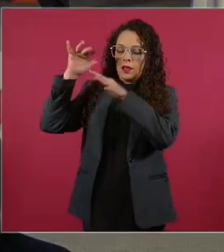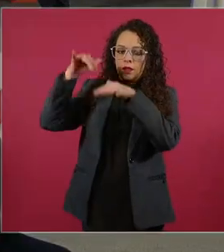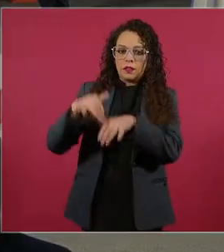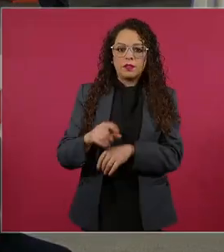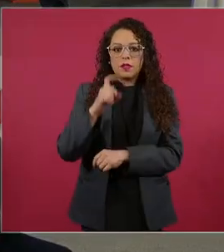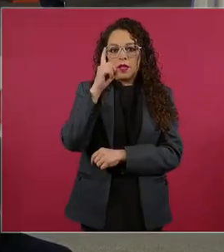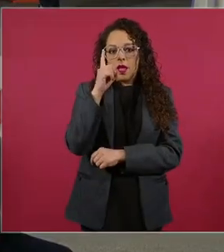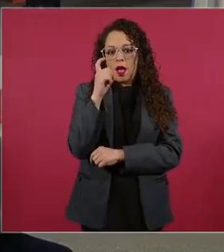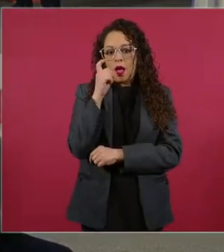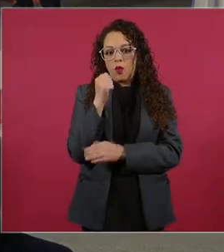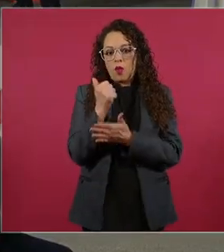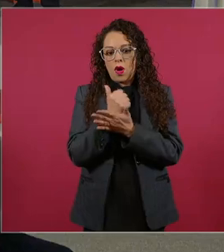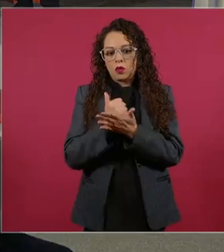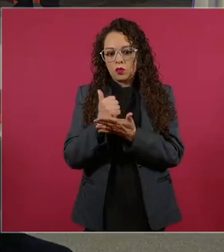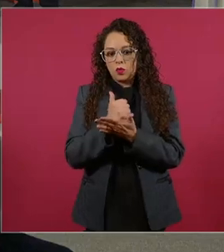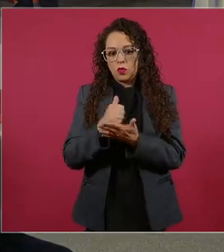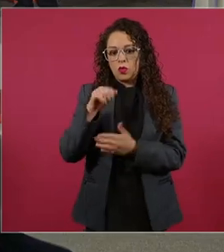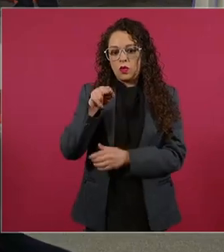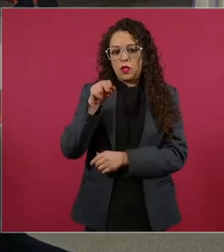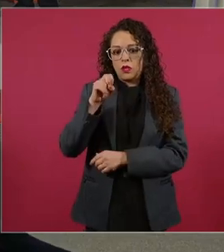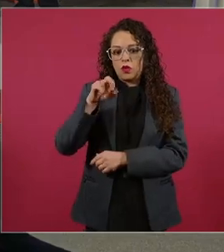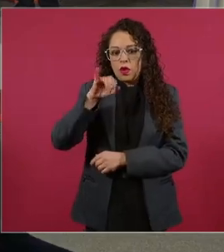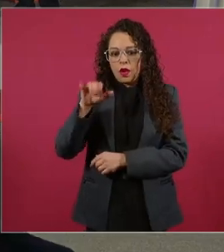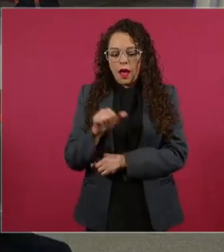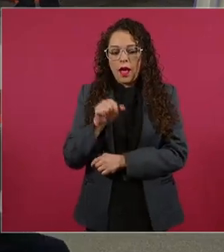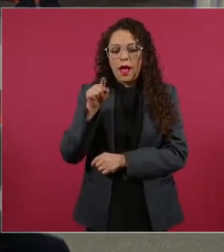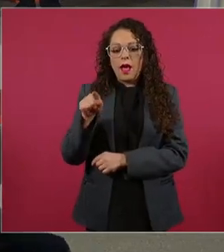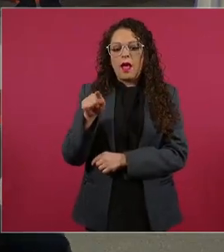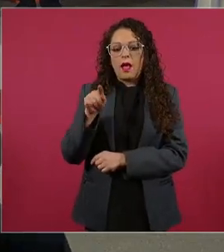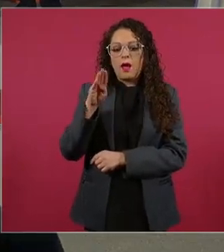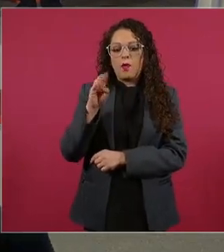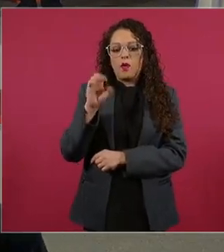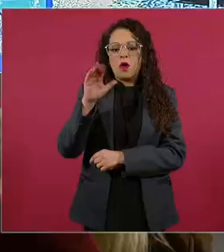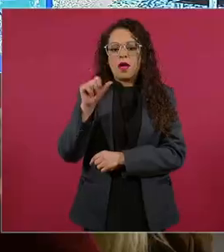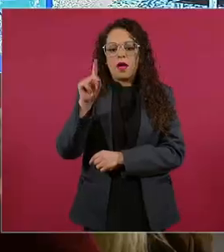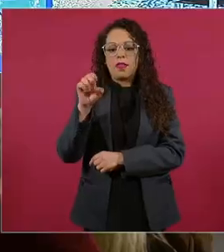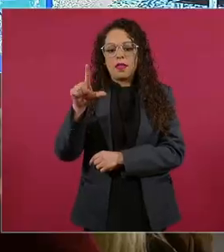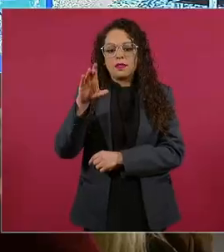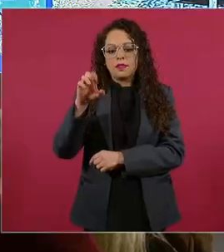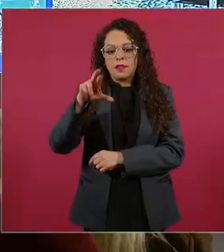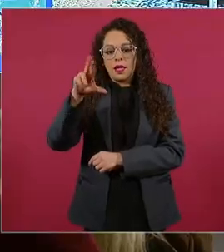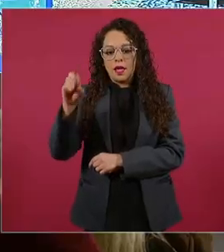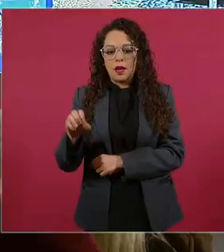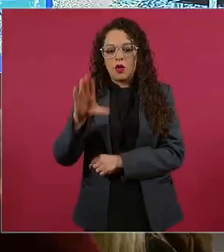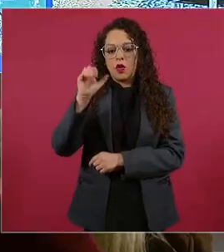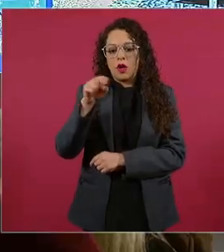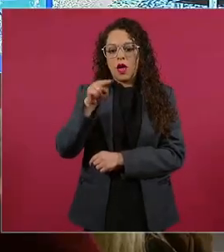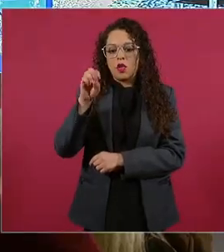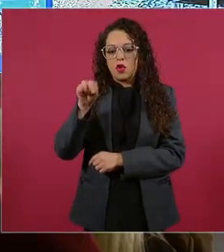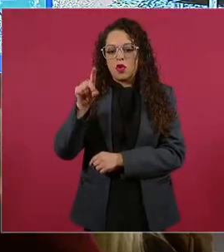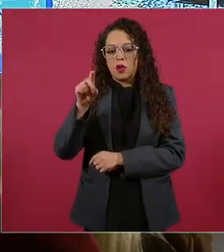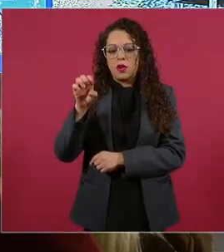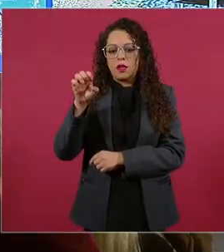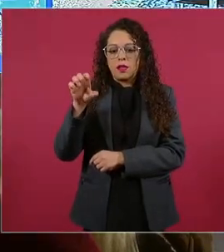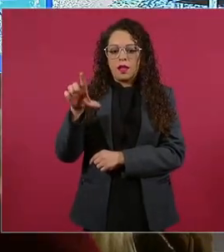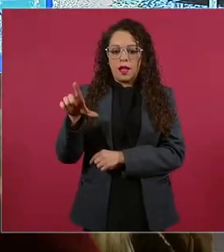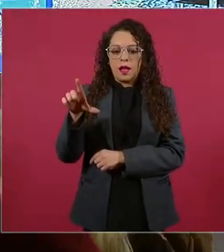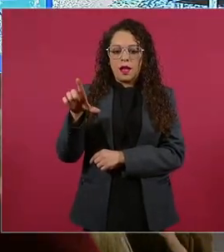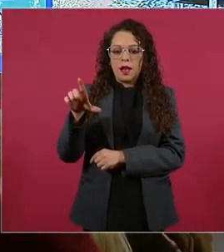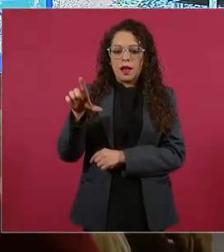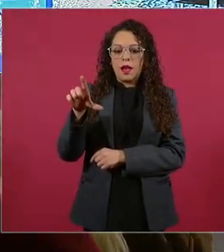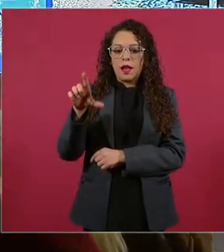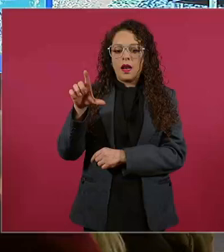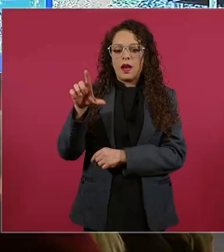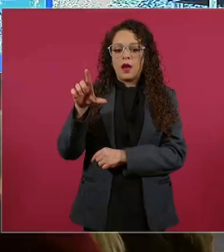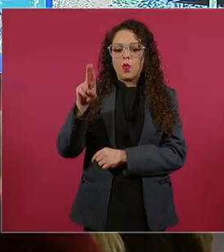de Misoljá. De Boca del Cerro podemos acceder a la zona arqueológica de Pomoná y al cañón de Usumacinta, y